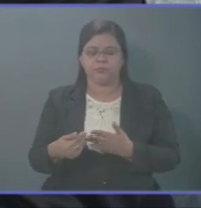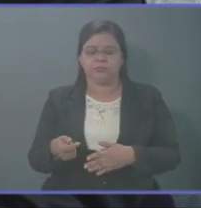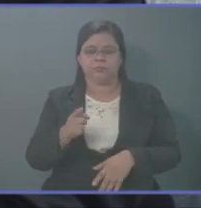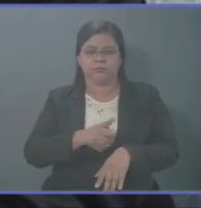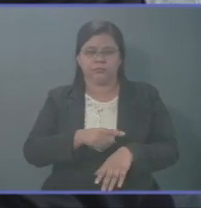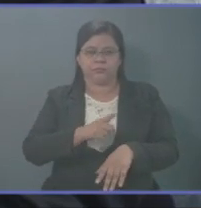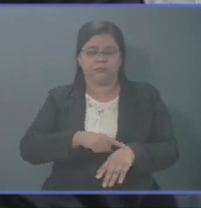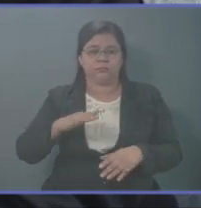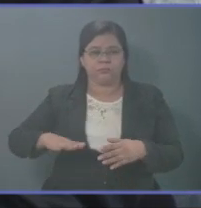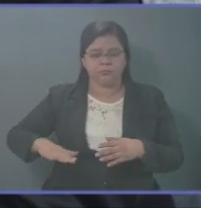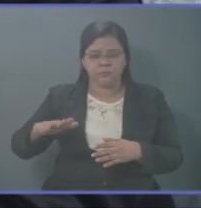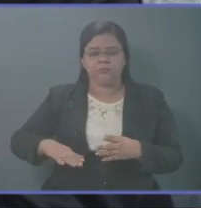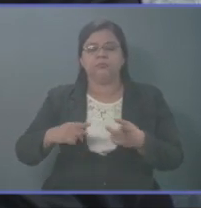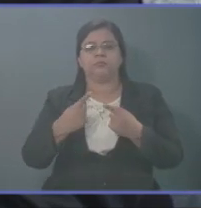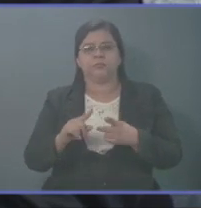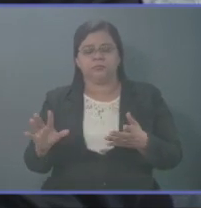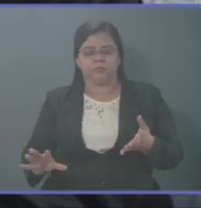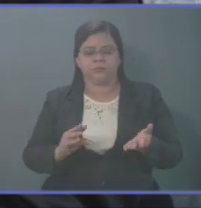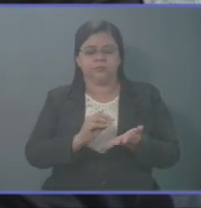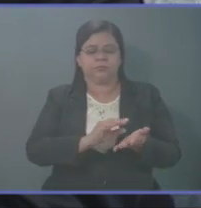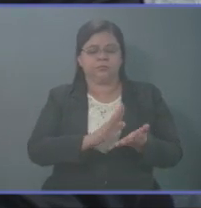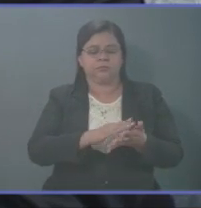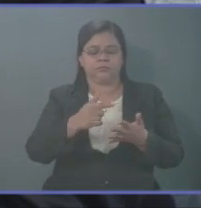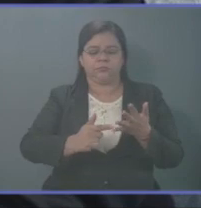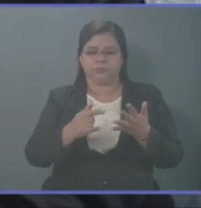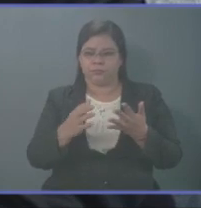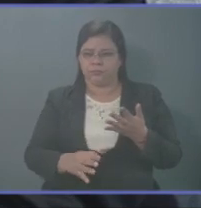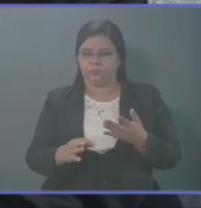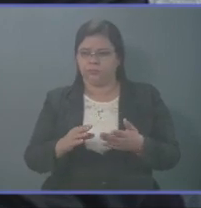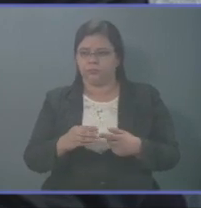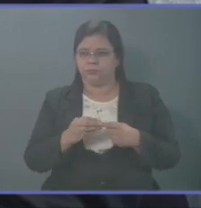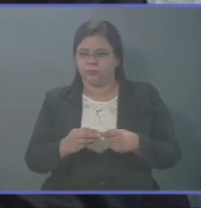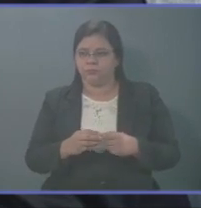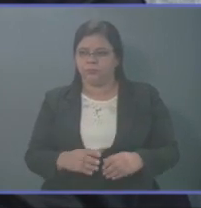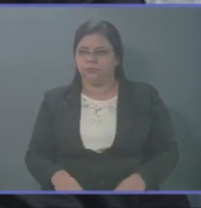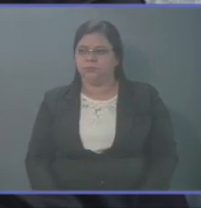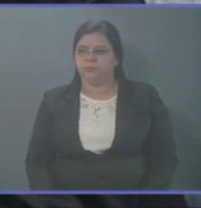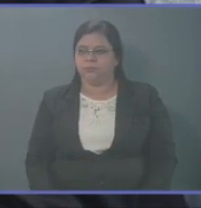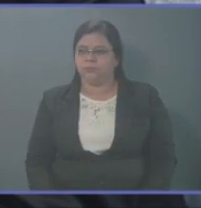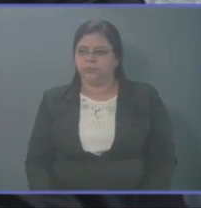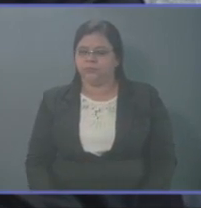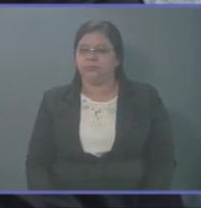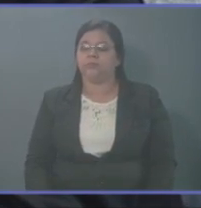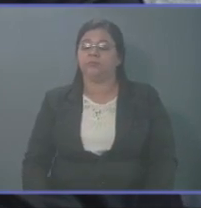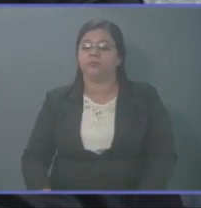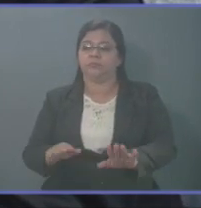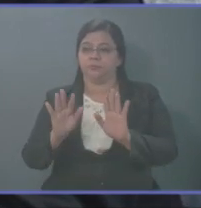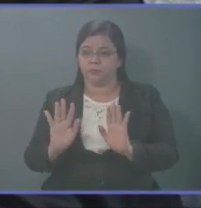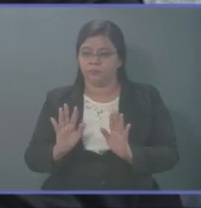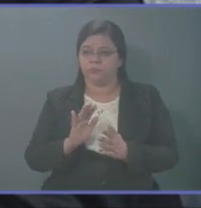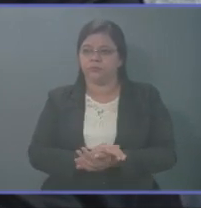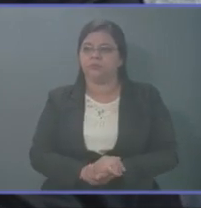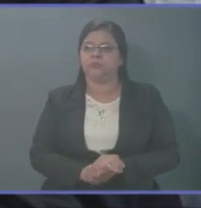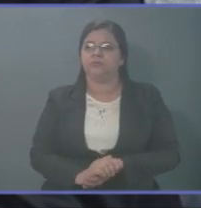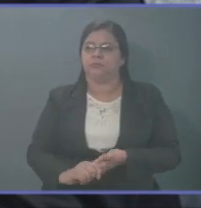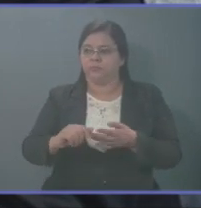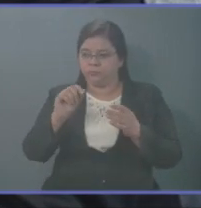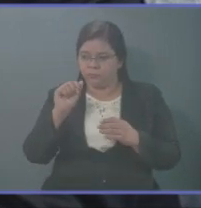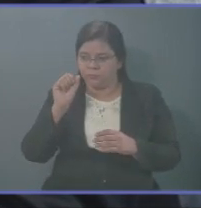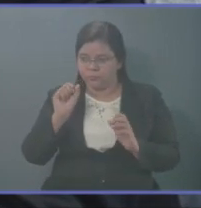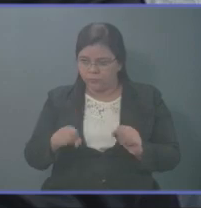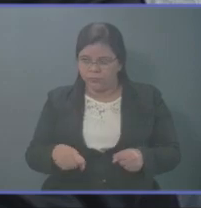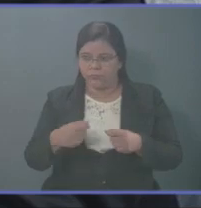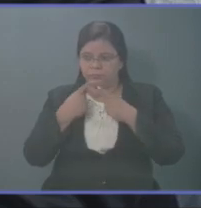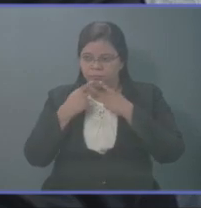legal establecido en la ley de la referida contribución especial. Para que el sujeto pasivo pueda acreditar dichos